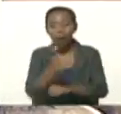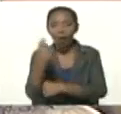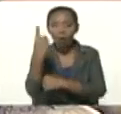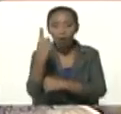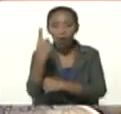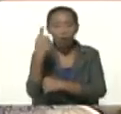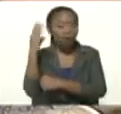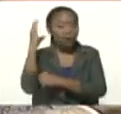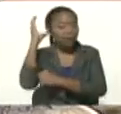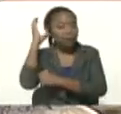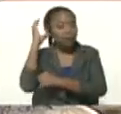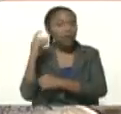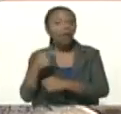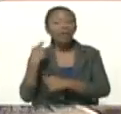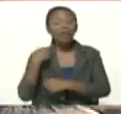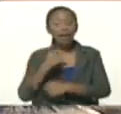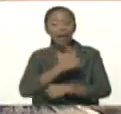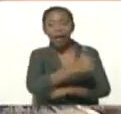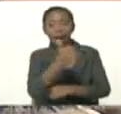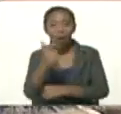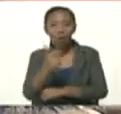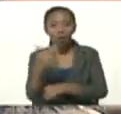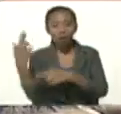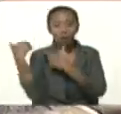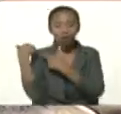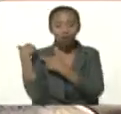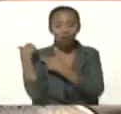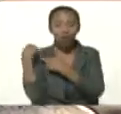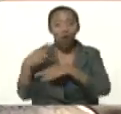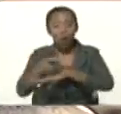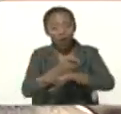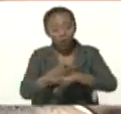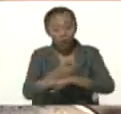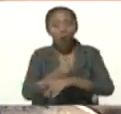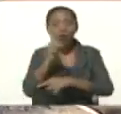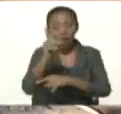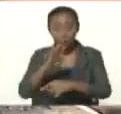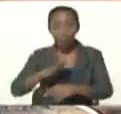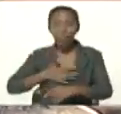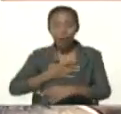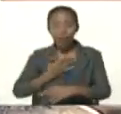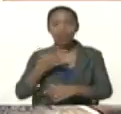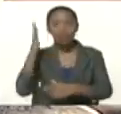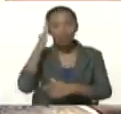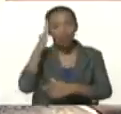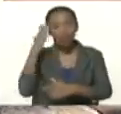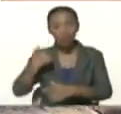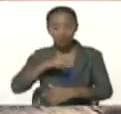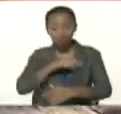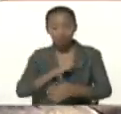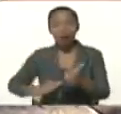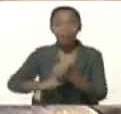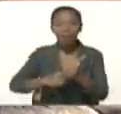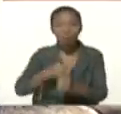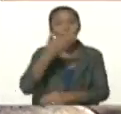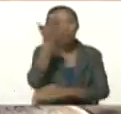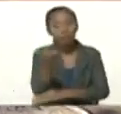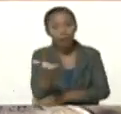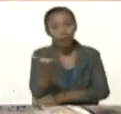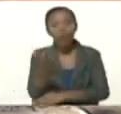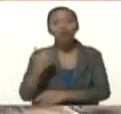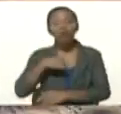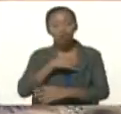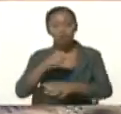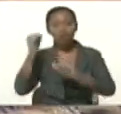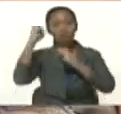en las regiones, cuente usted con sus gobernadores, gobernadoras y también con sus protectores, que vamos a vencer